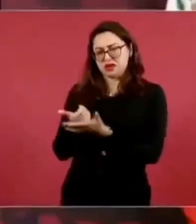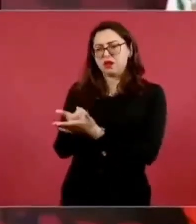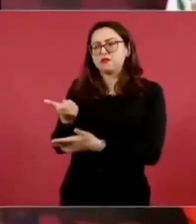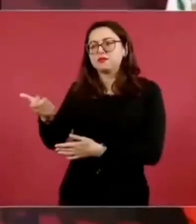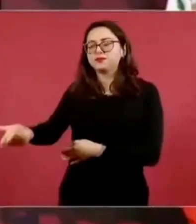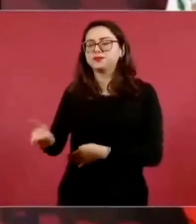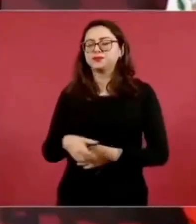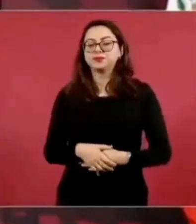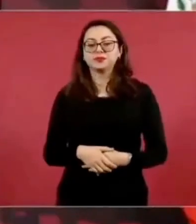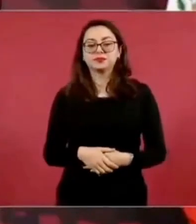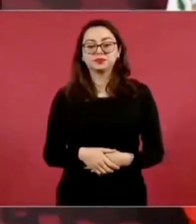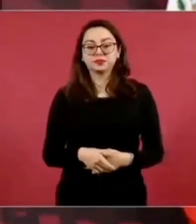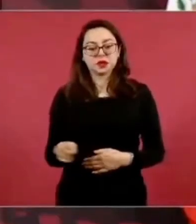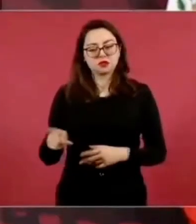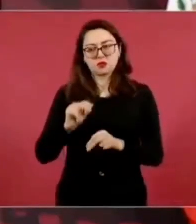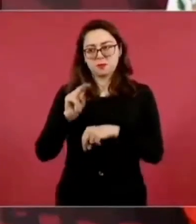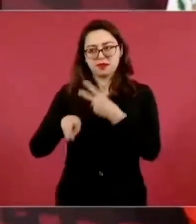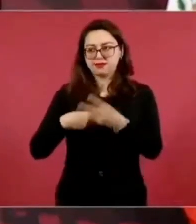desarmarlos